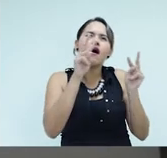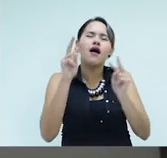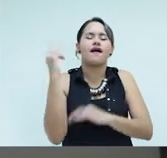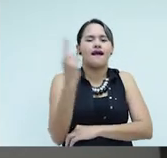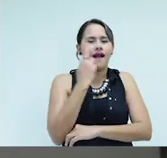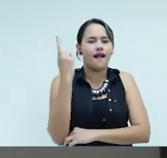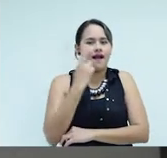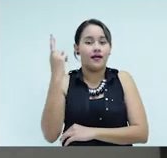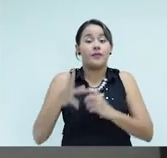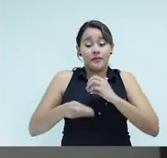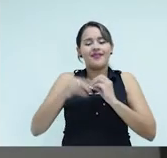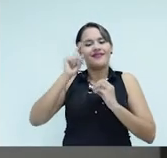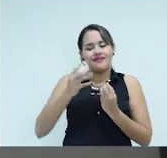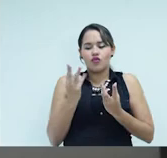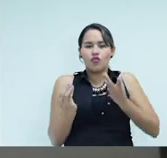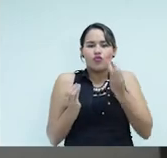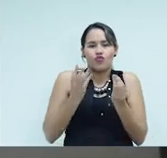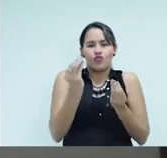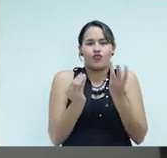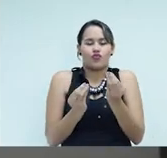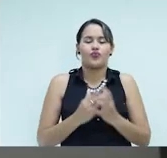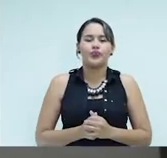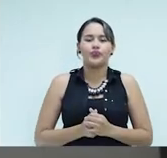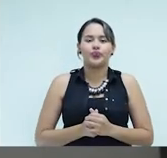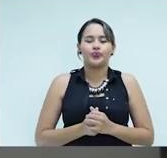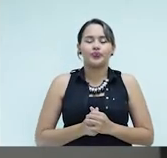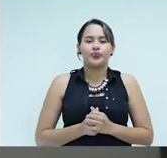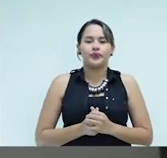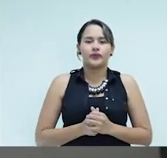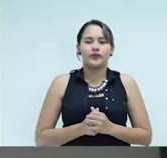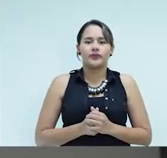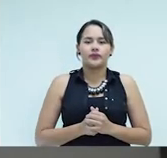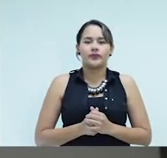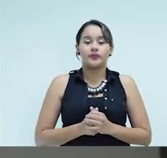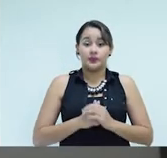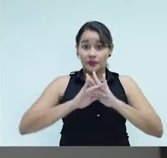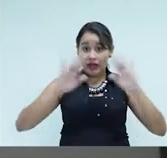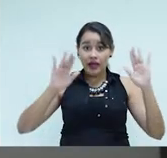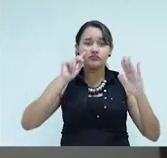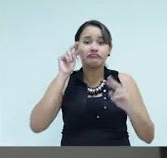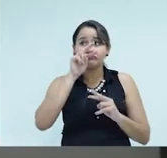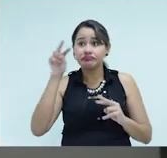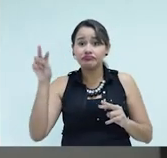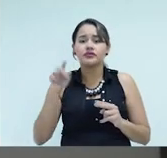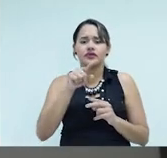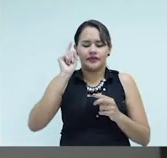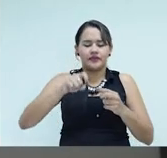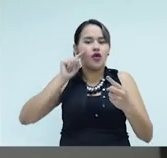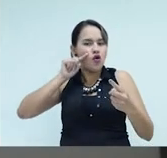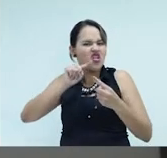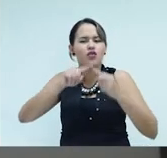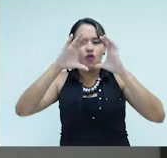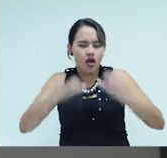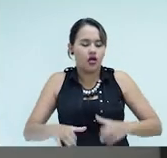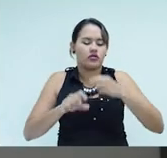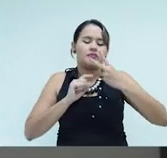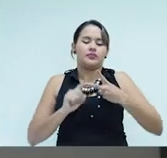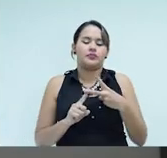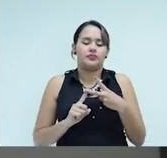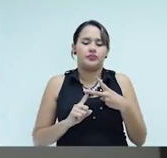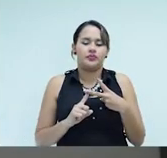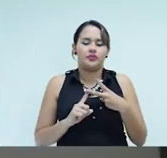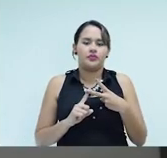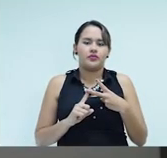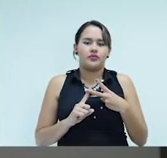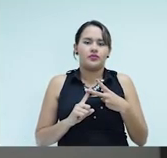vean este video puedan producir el material, que es la retroalimentación que nosotros sabemos para ver si